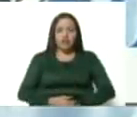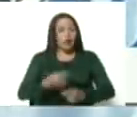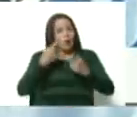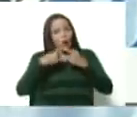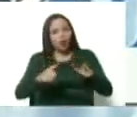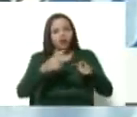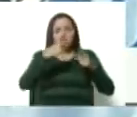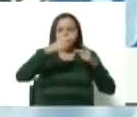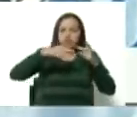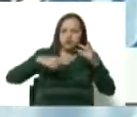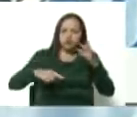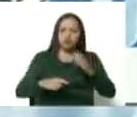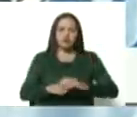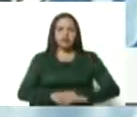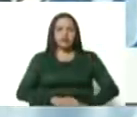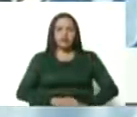bolsa